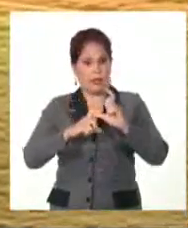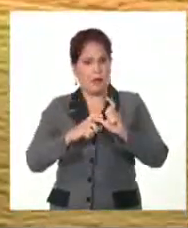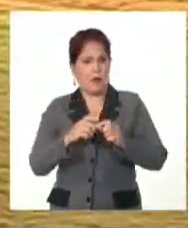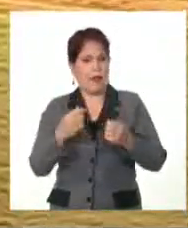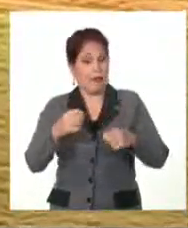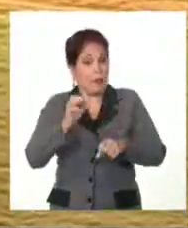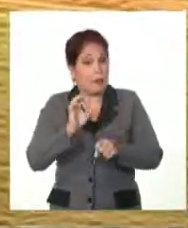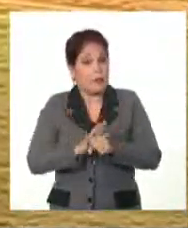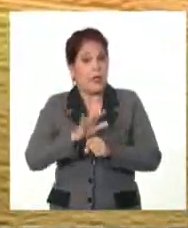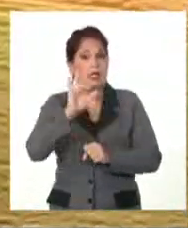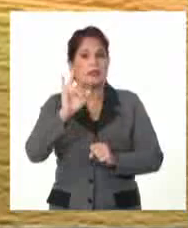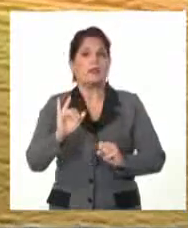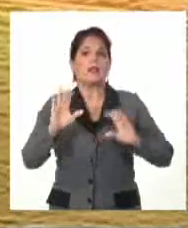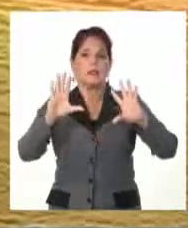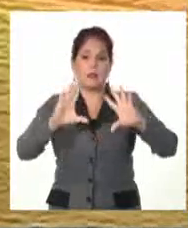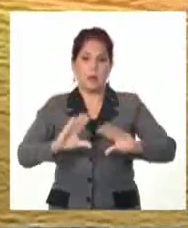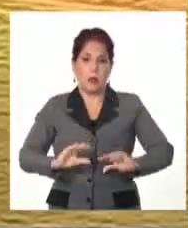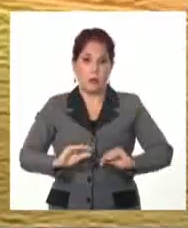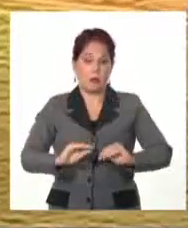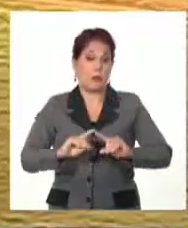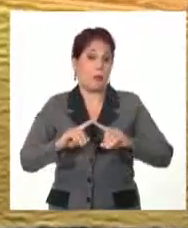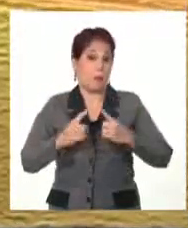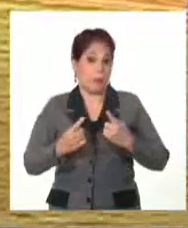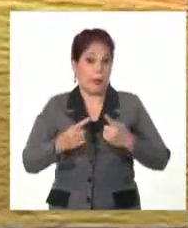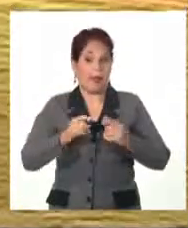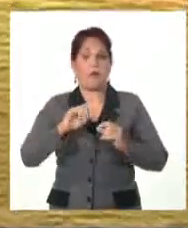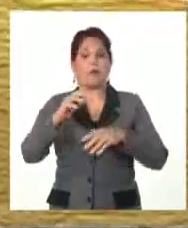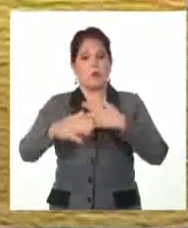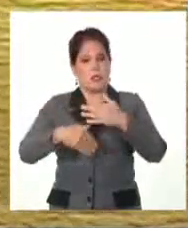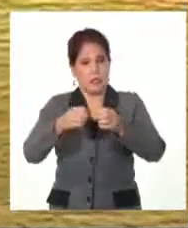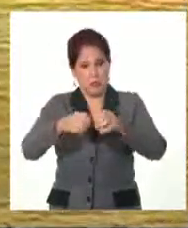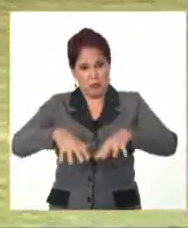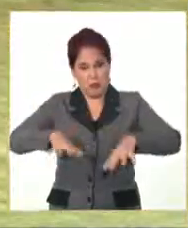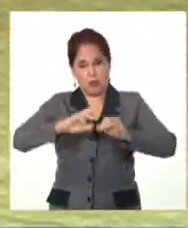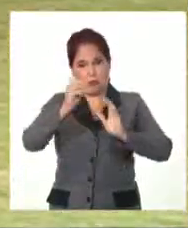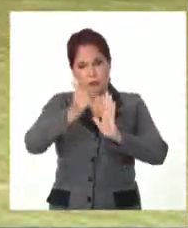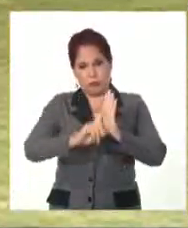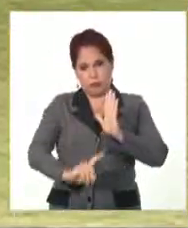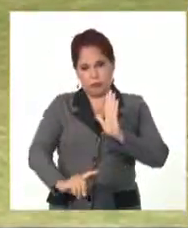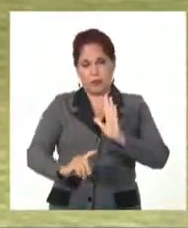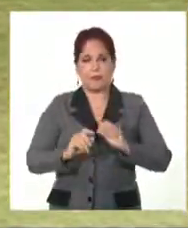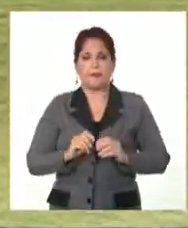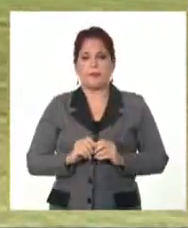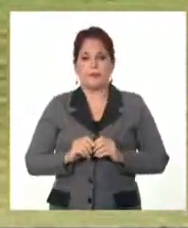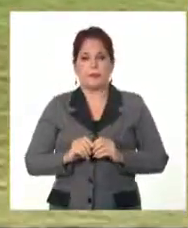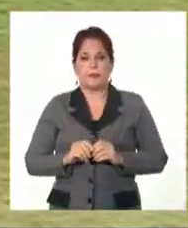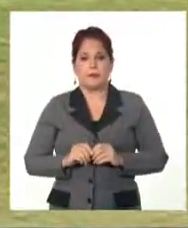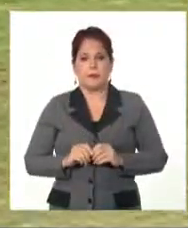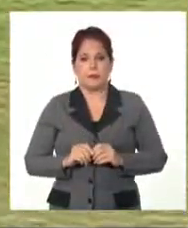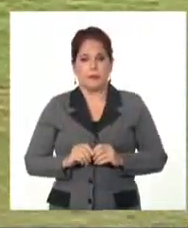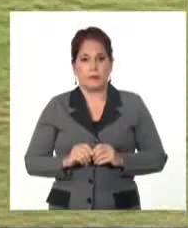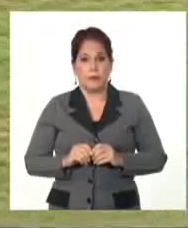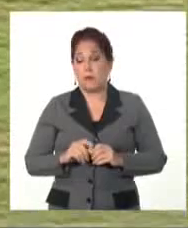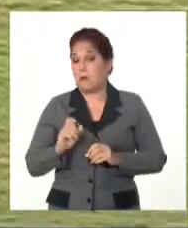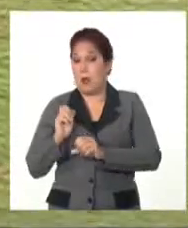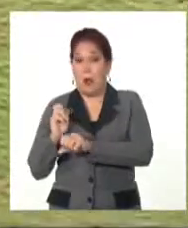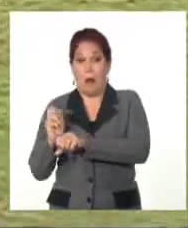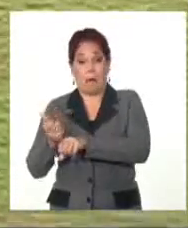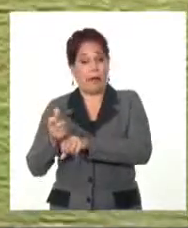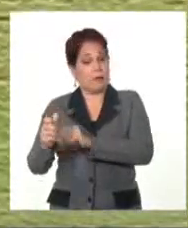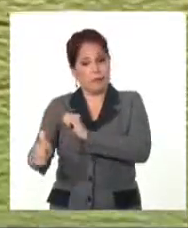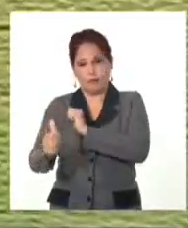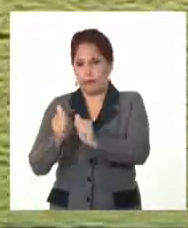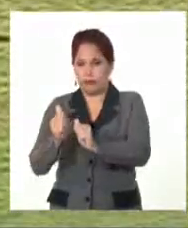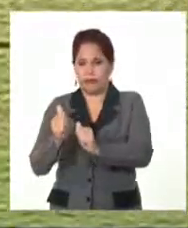noche por problemas del fluido eléctrico. Nickel Cruz abrió en el montículo por los Cocorilos, pero explotó en el mismo primer episodio y permitió 3 carreras